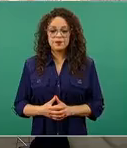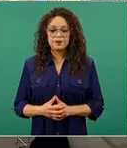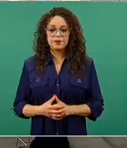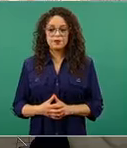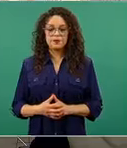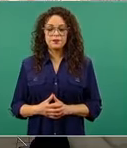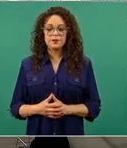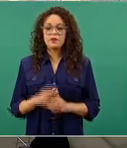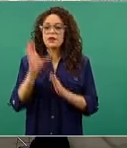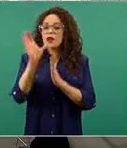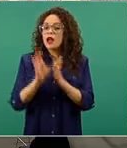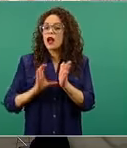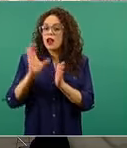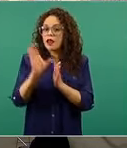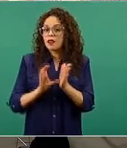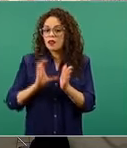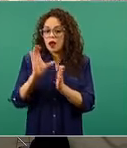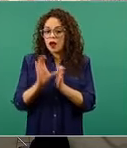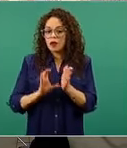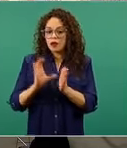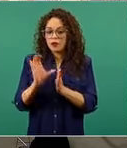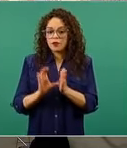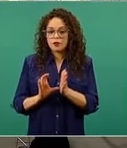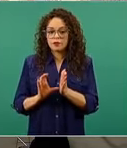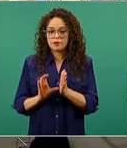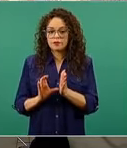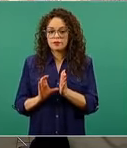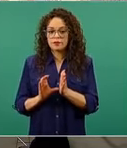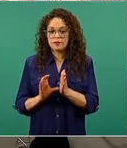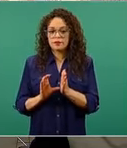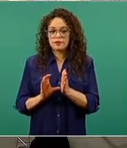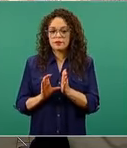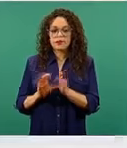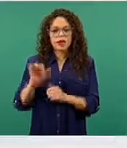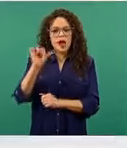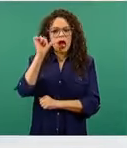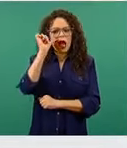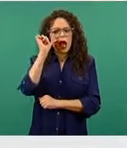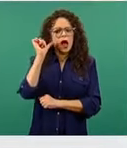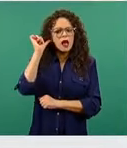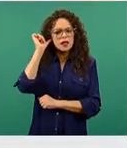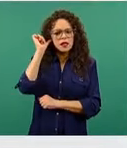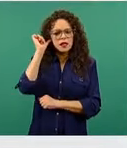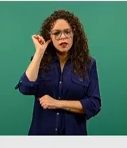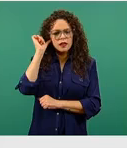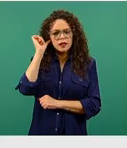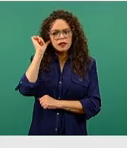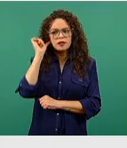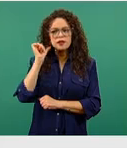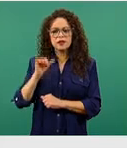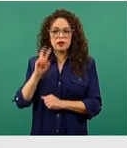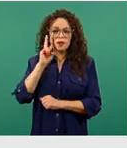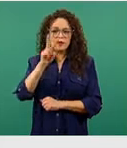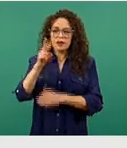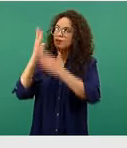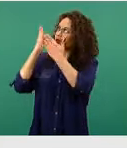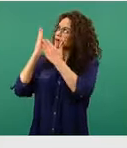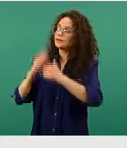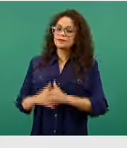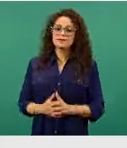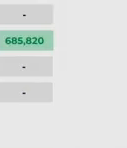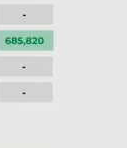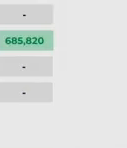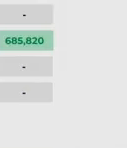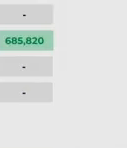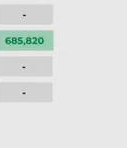El calendario para recordatorio, aquí hicimos ayer una enmienda a la cifra que finalmente se liberó